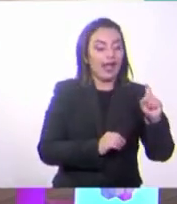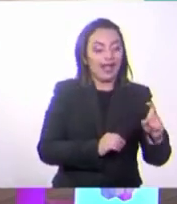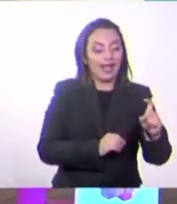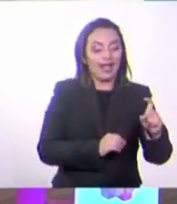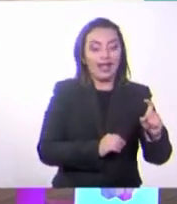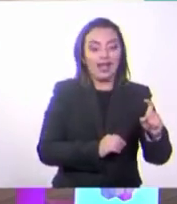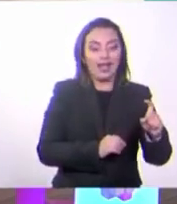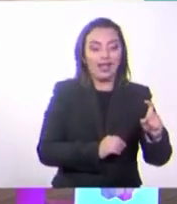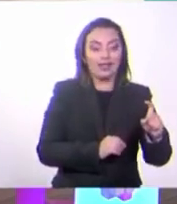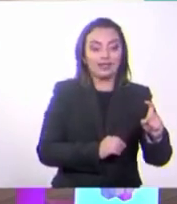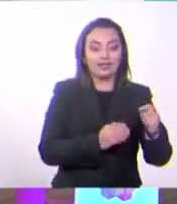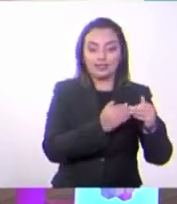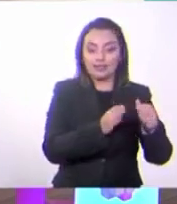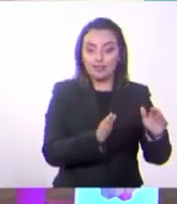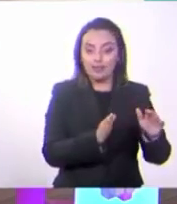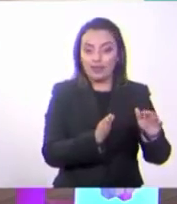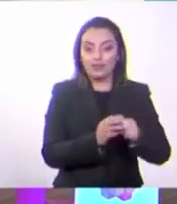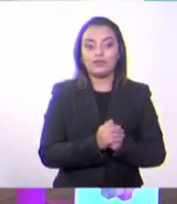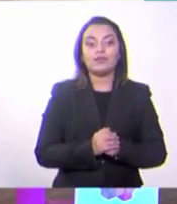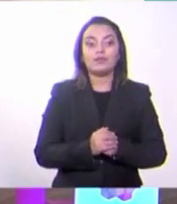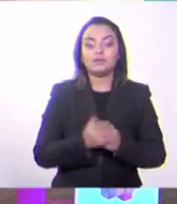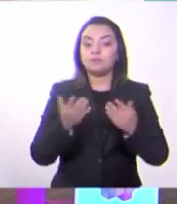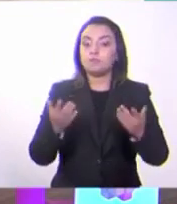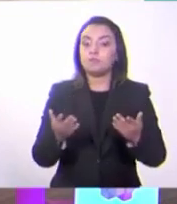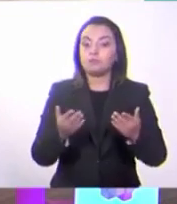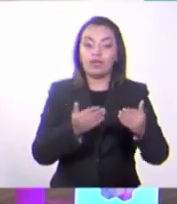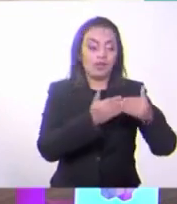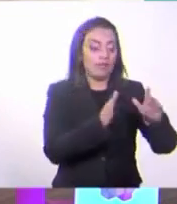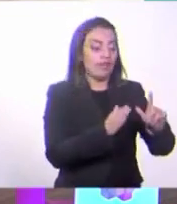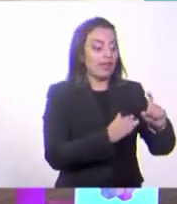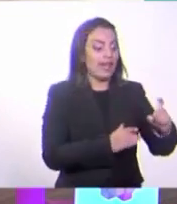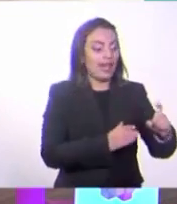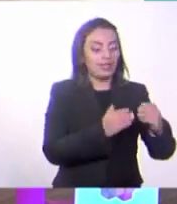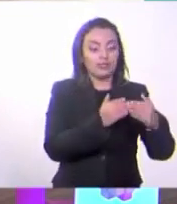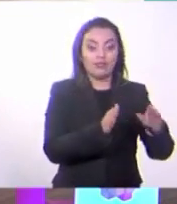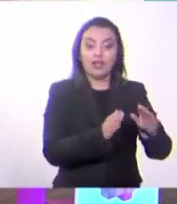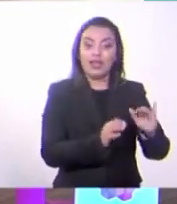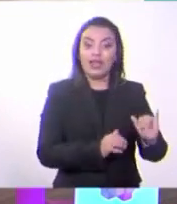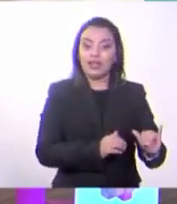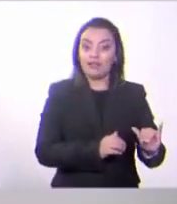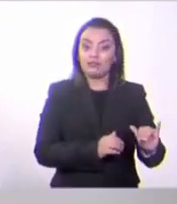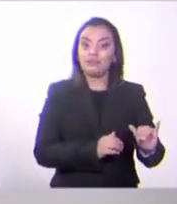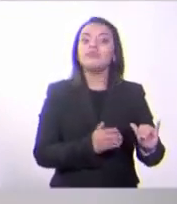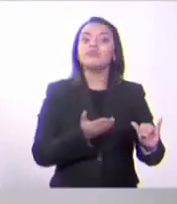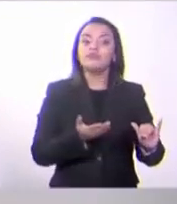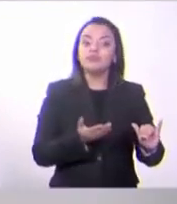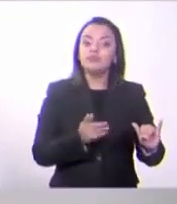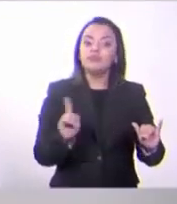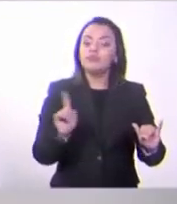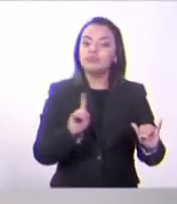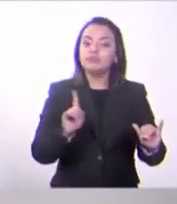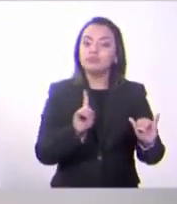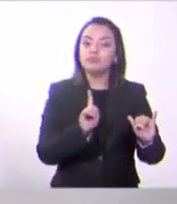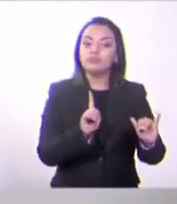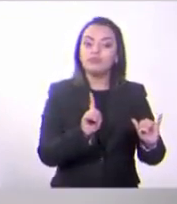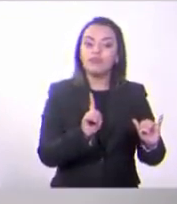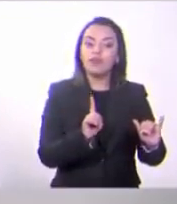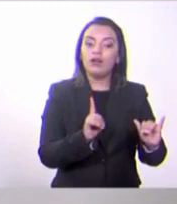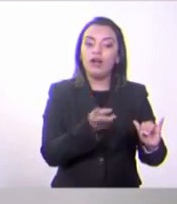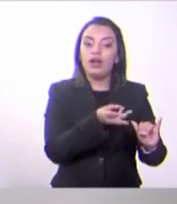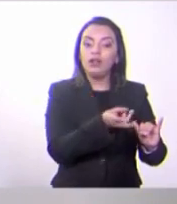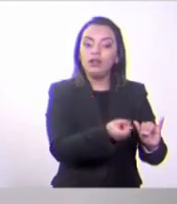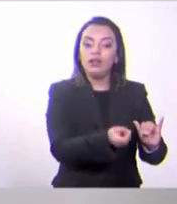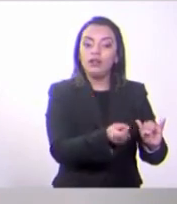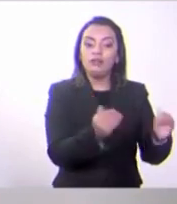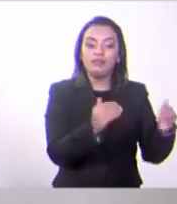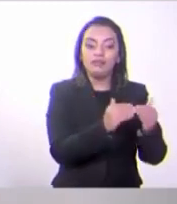valores diferentes para f de x o para y. Correcto. Es decir, no hay ningún valor que comparta la misma imagen. Sí. En